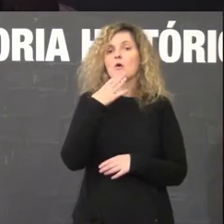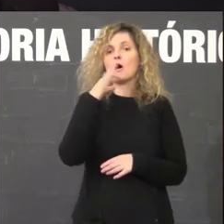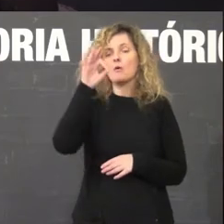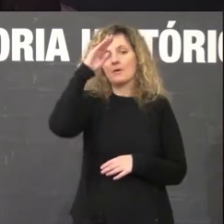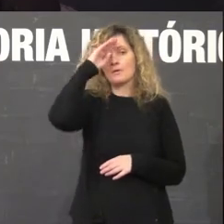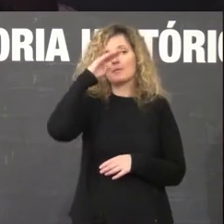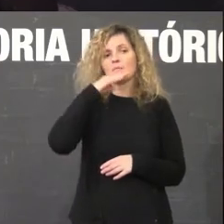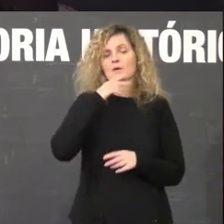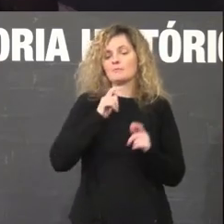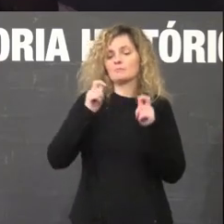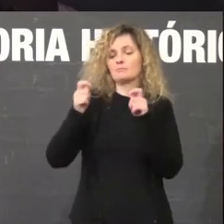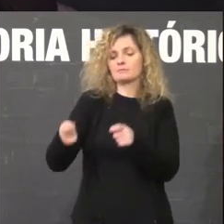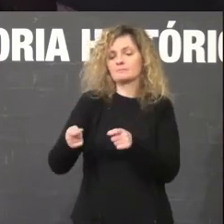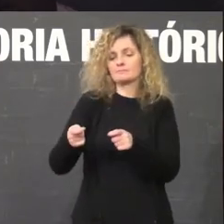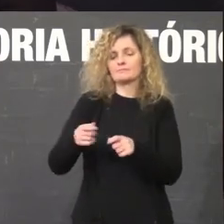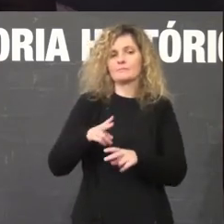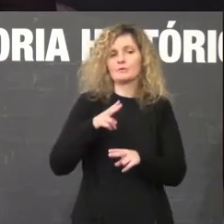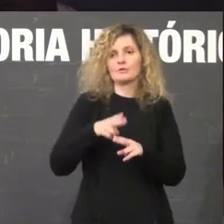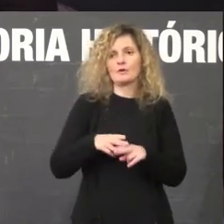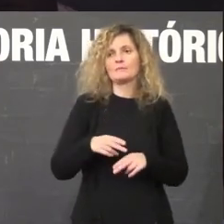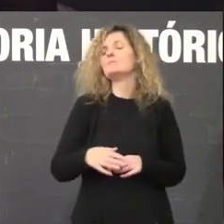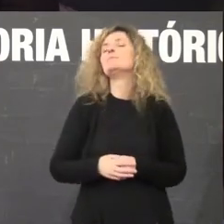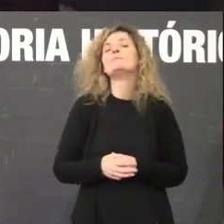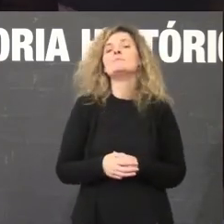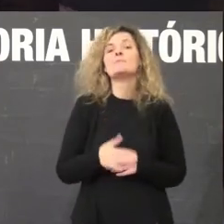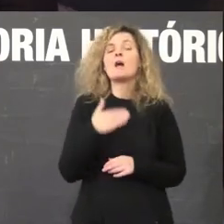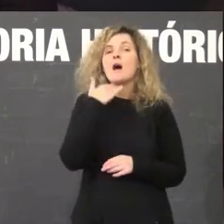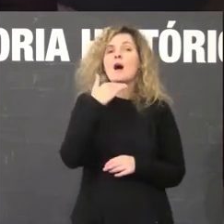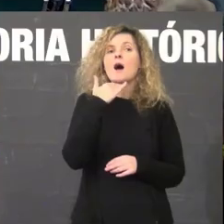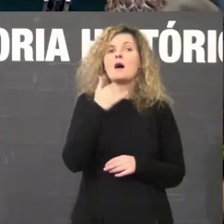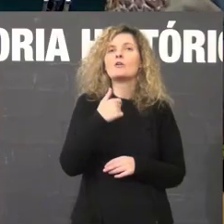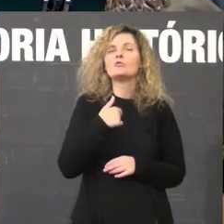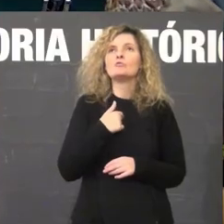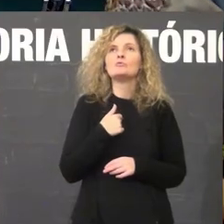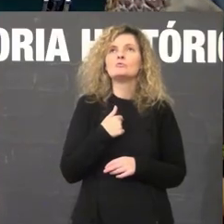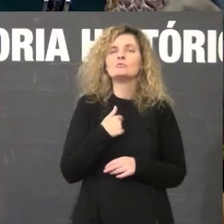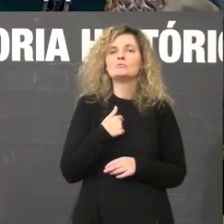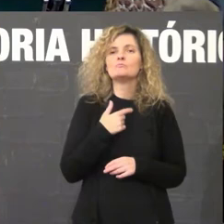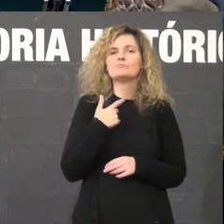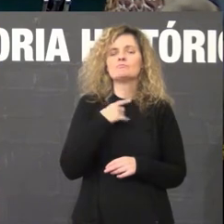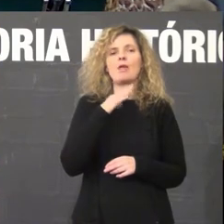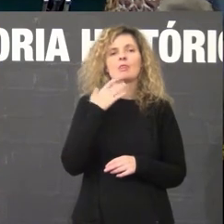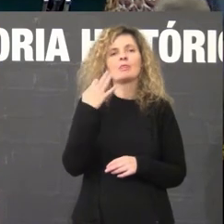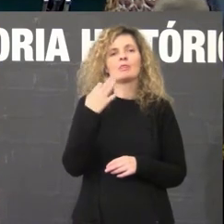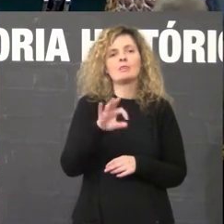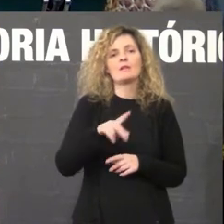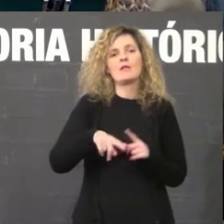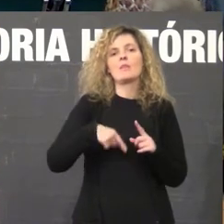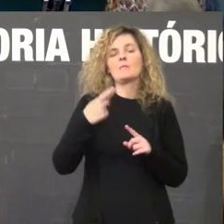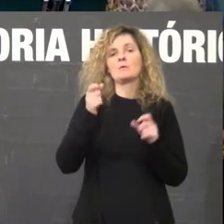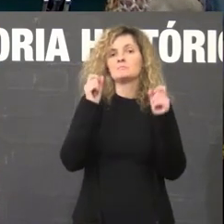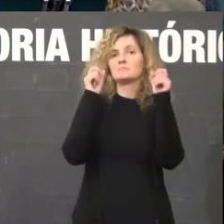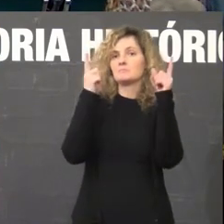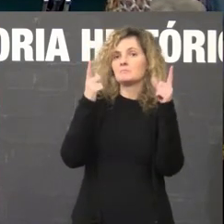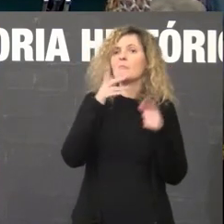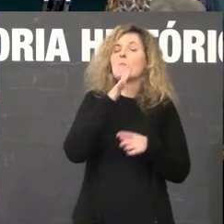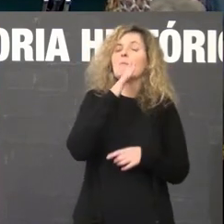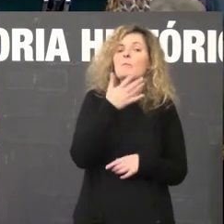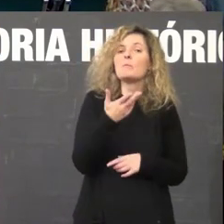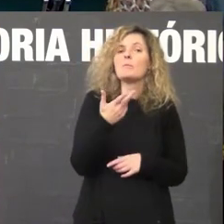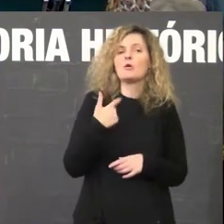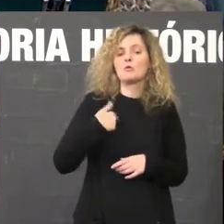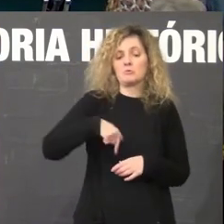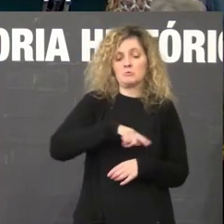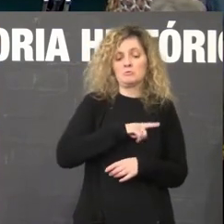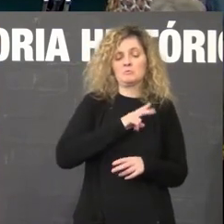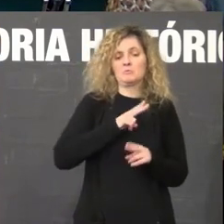paterno que lle pongo o nome, que é algo que, que descubrimos moito máis tarde, porque nos na